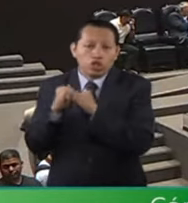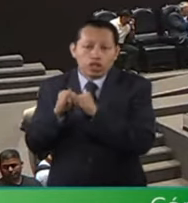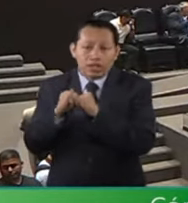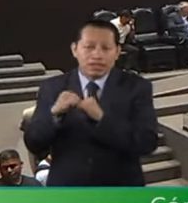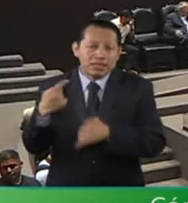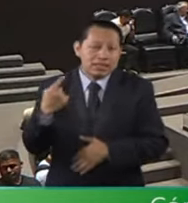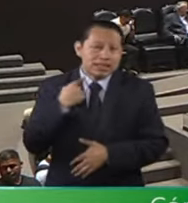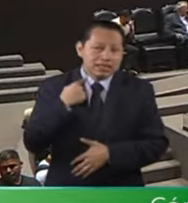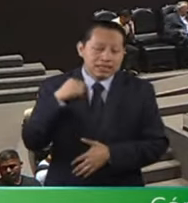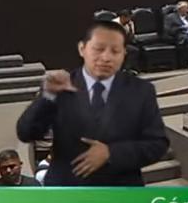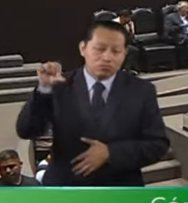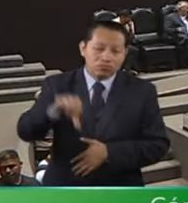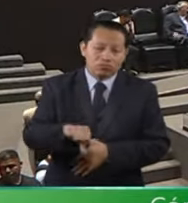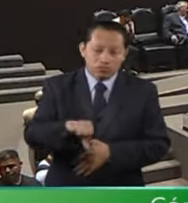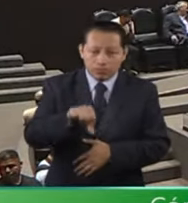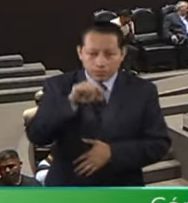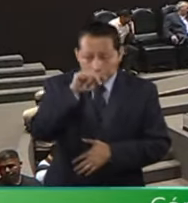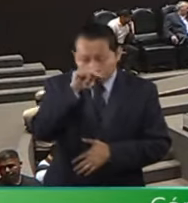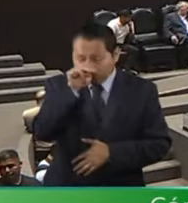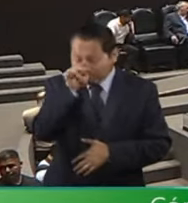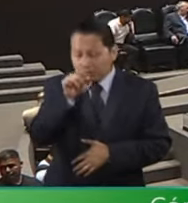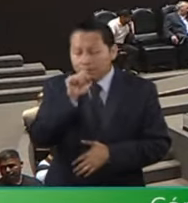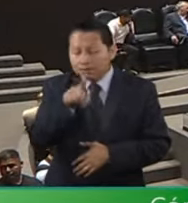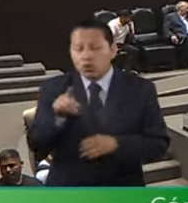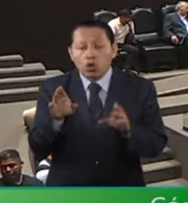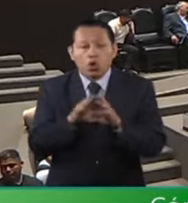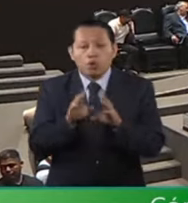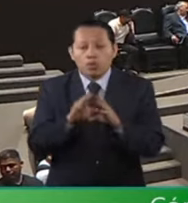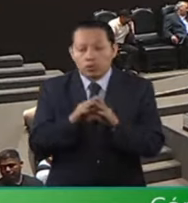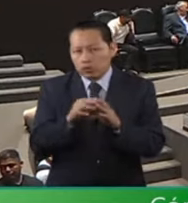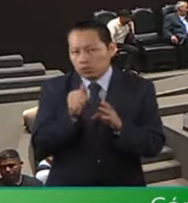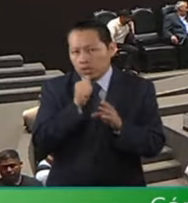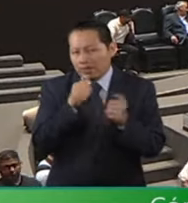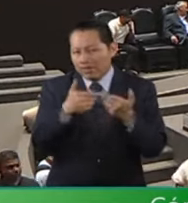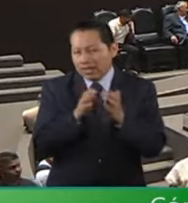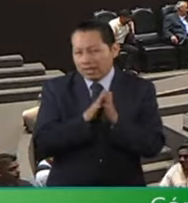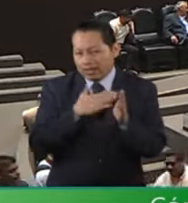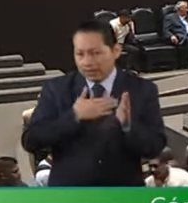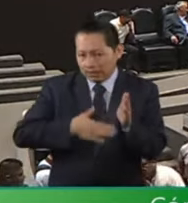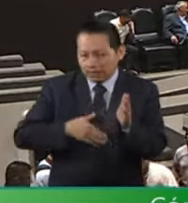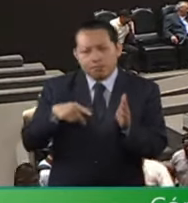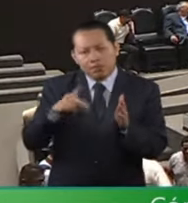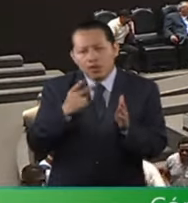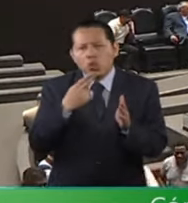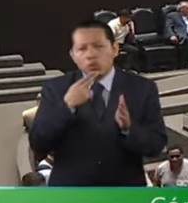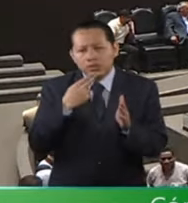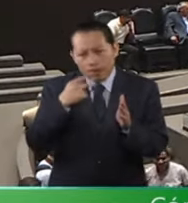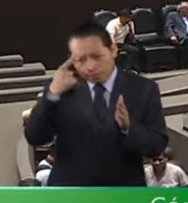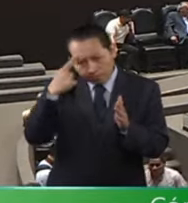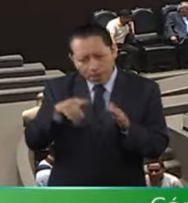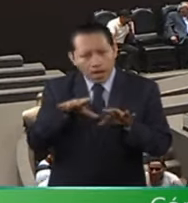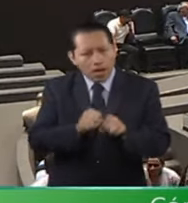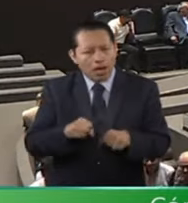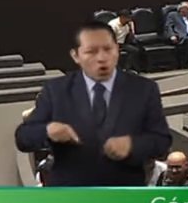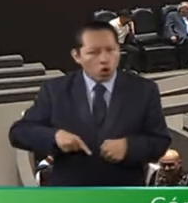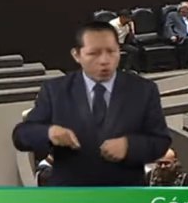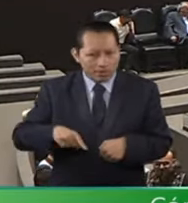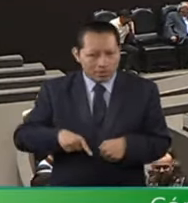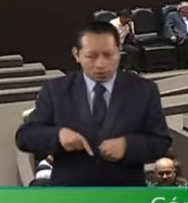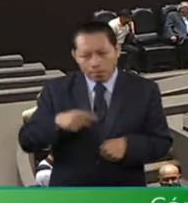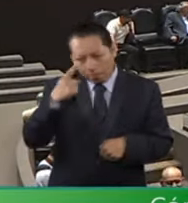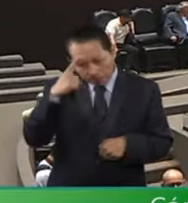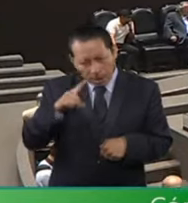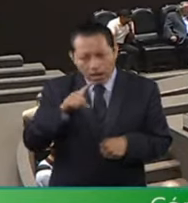la incipiente y cierto imperfecta aún democracia, pero que le sirvió para llegar al gobierno a